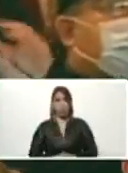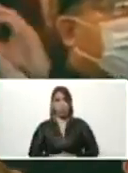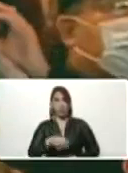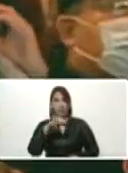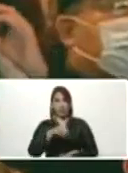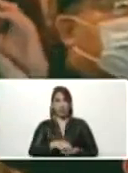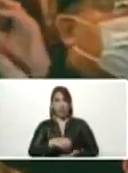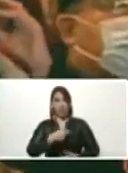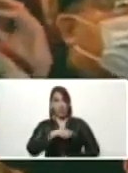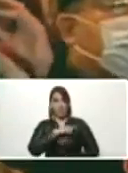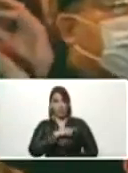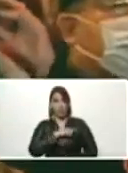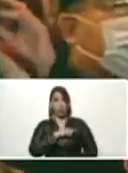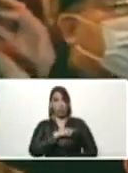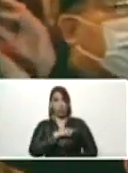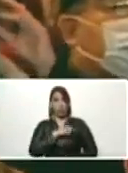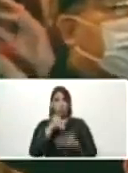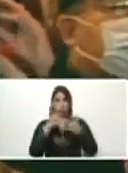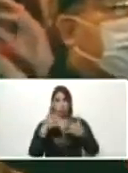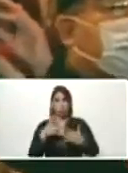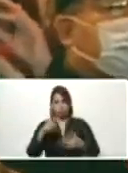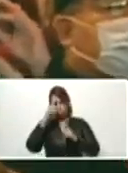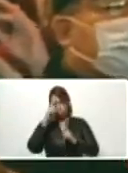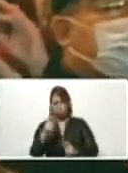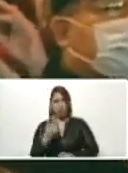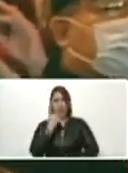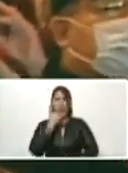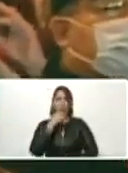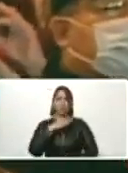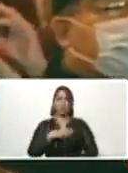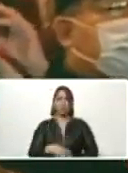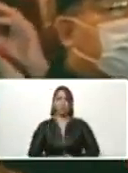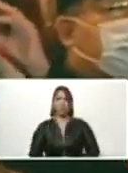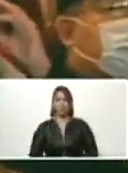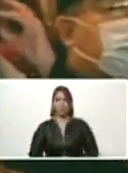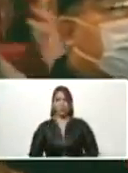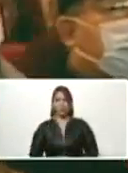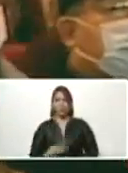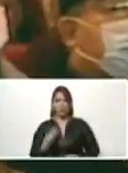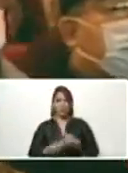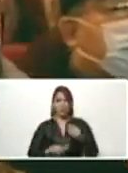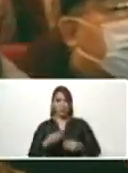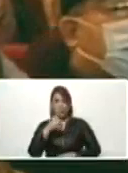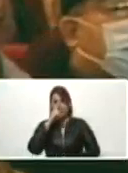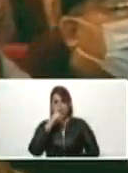español, a través de su Parlamento, reconoció el error histórico que cometió en el año